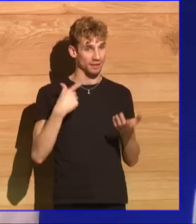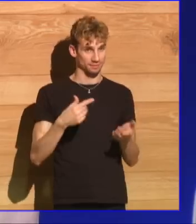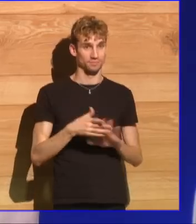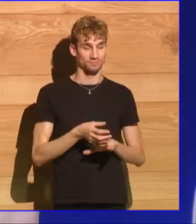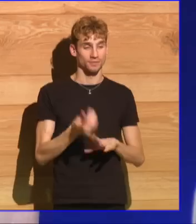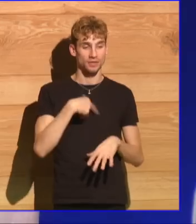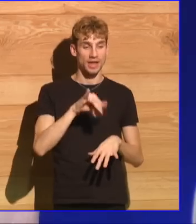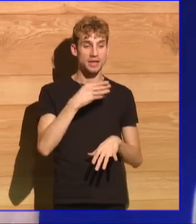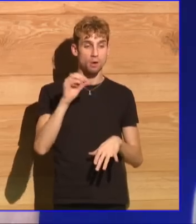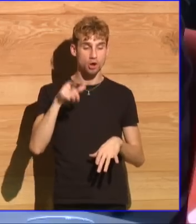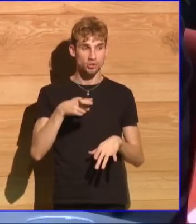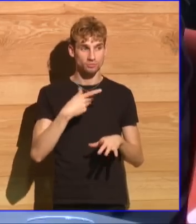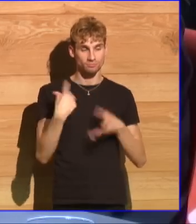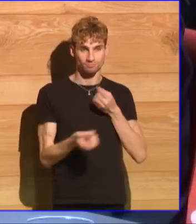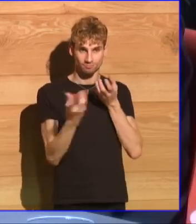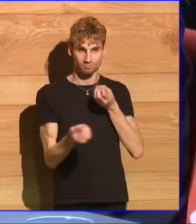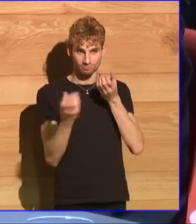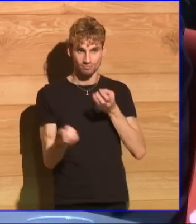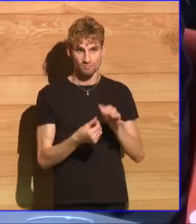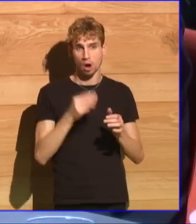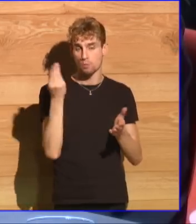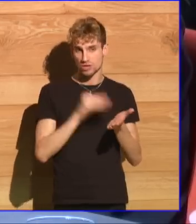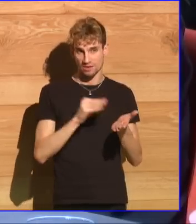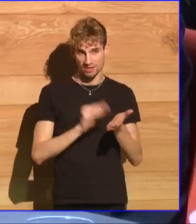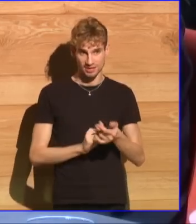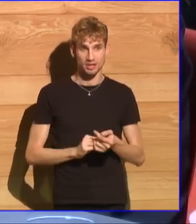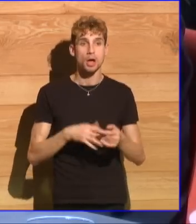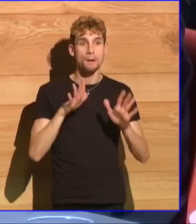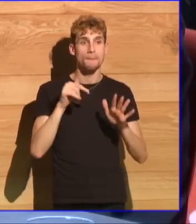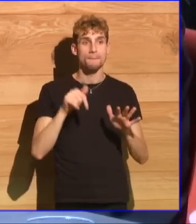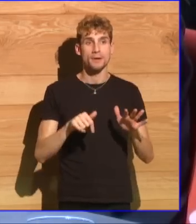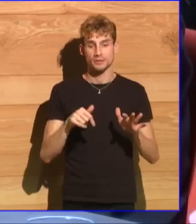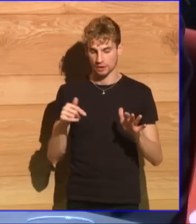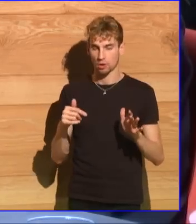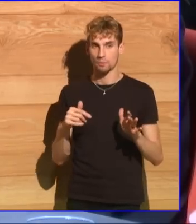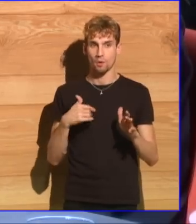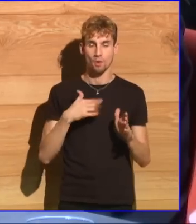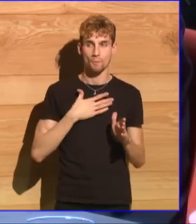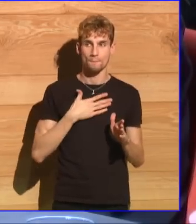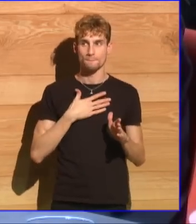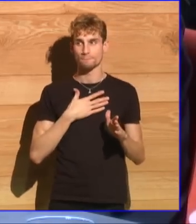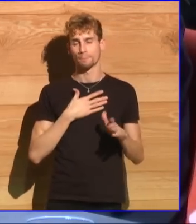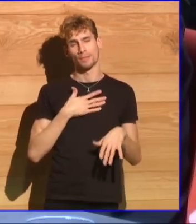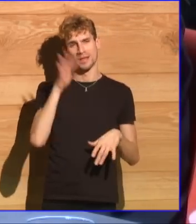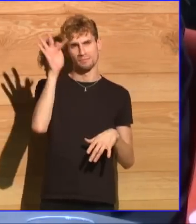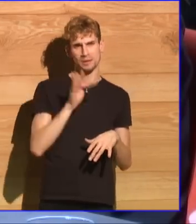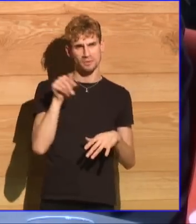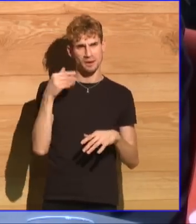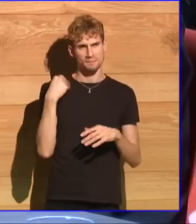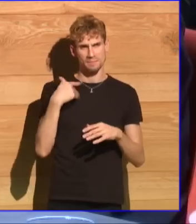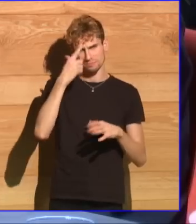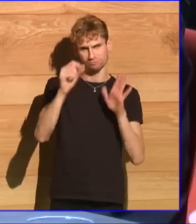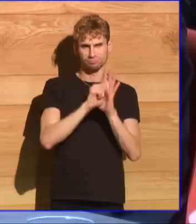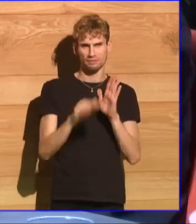contamos. iVoox, lo hemos contado en un montón de ocasiones, pero esta es a mí la película que me ocasionó un